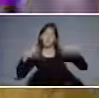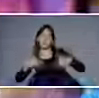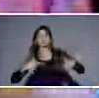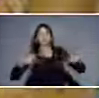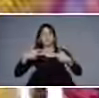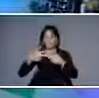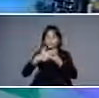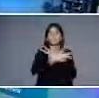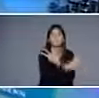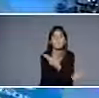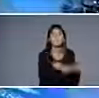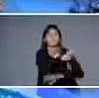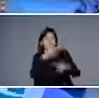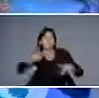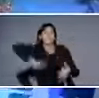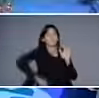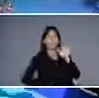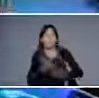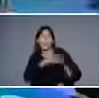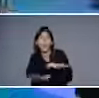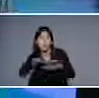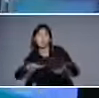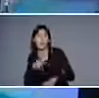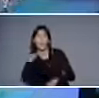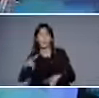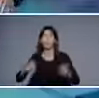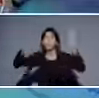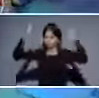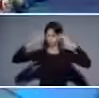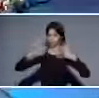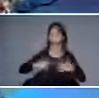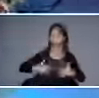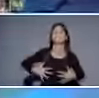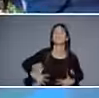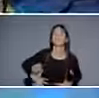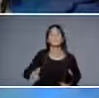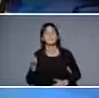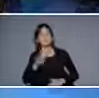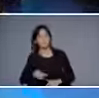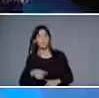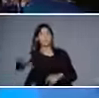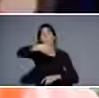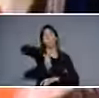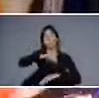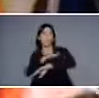Un buen baño, tenemos un buen